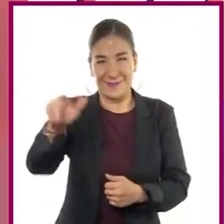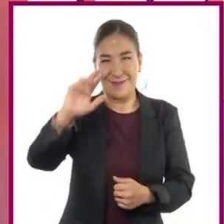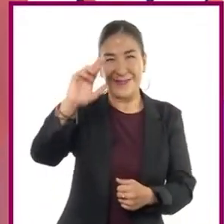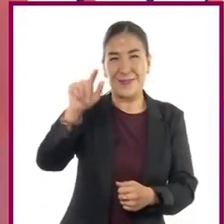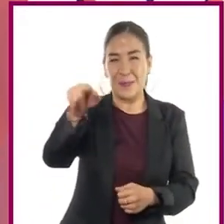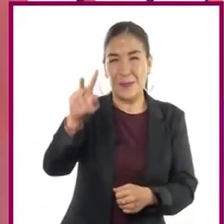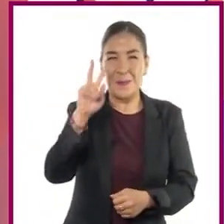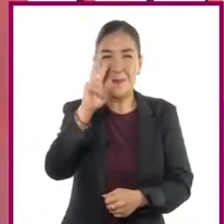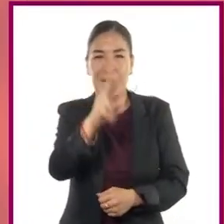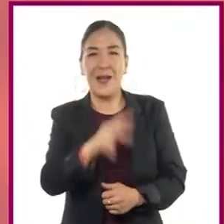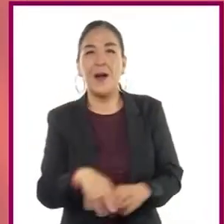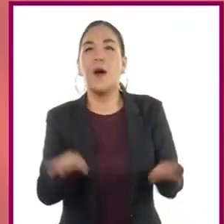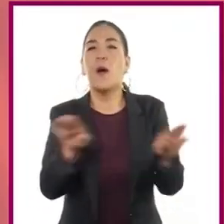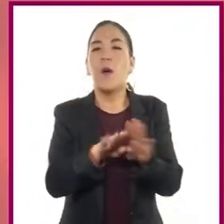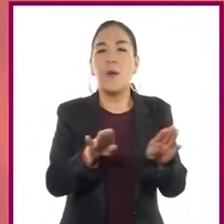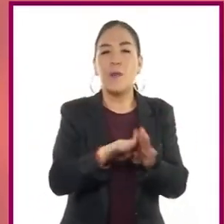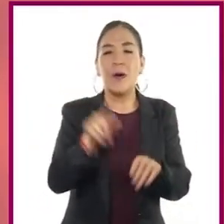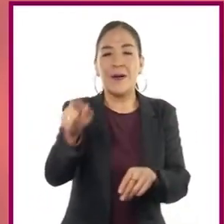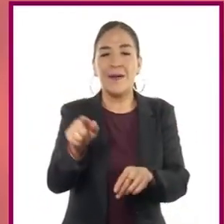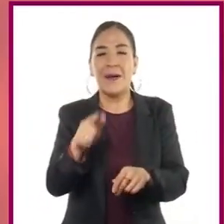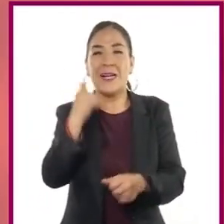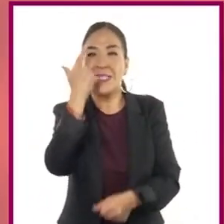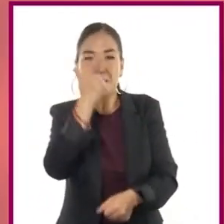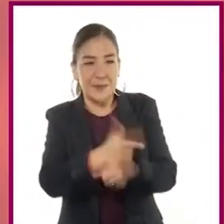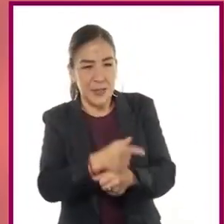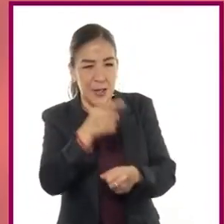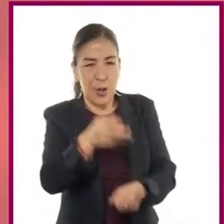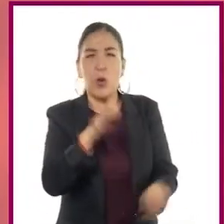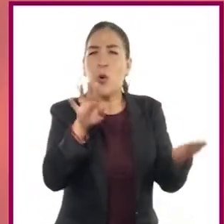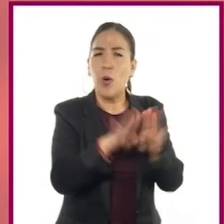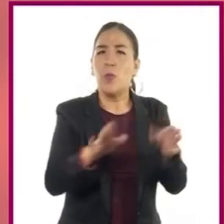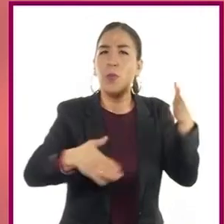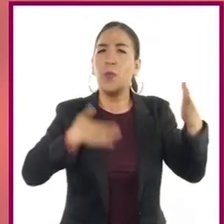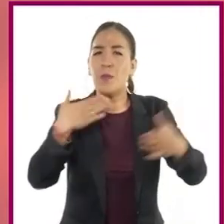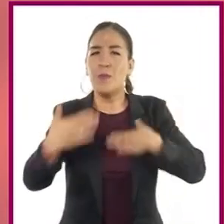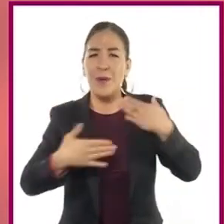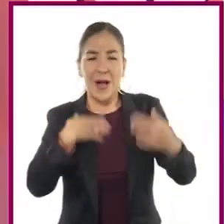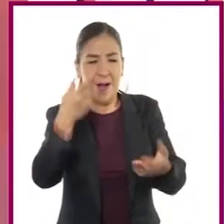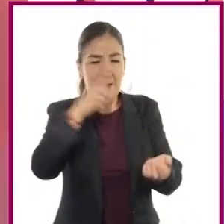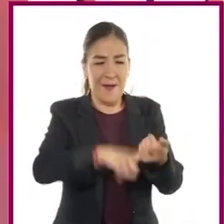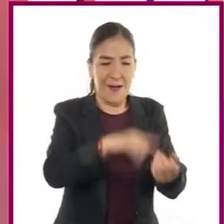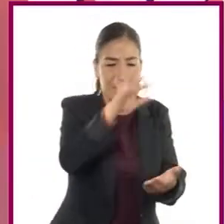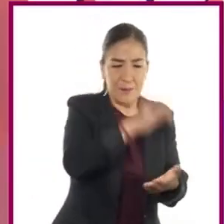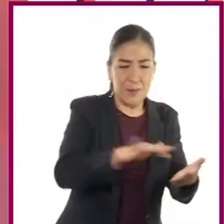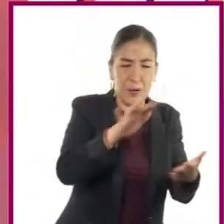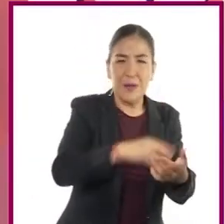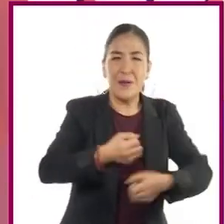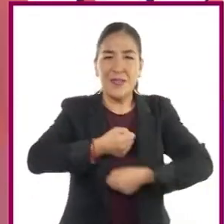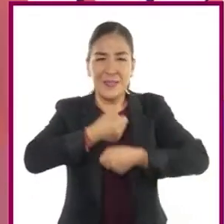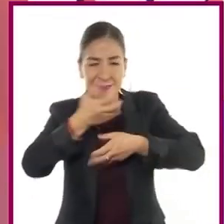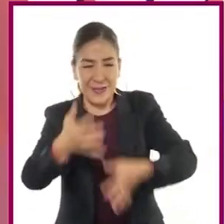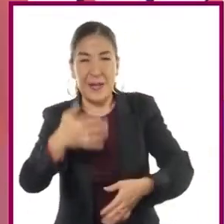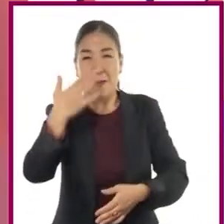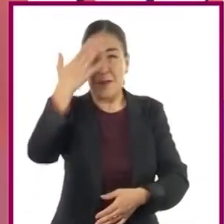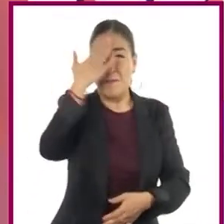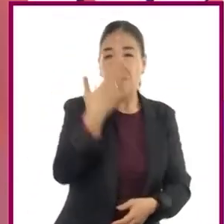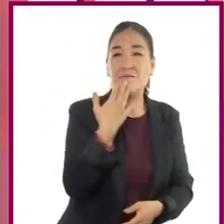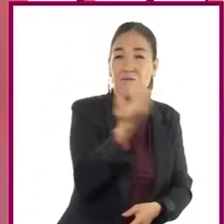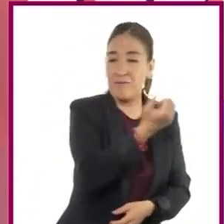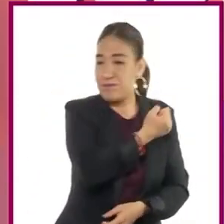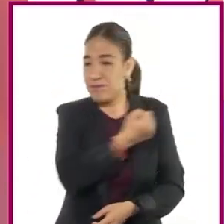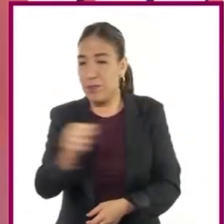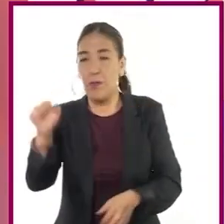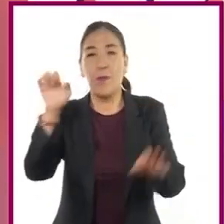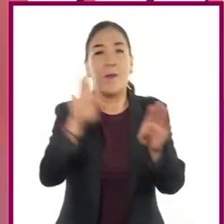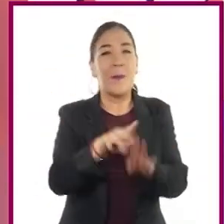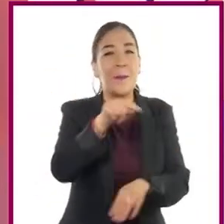Que realmente para disfrutar de un poema no necesariamente tenemos que ser expertos o conocedores, eruditos